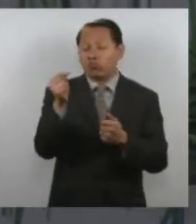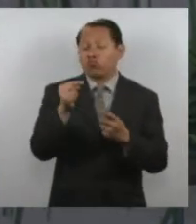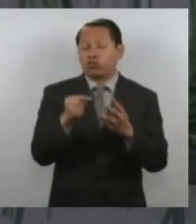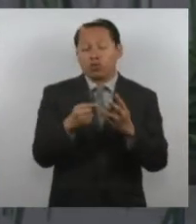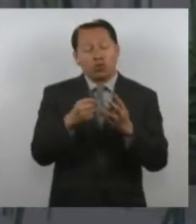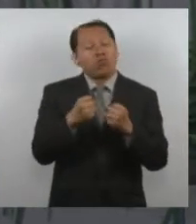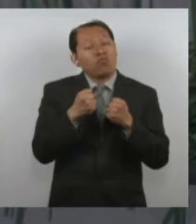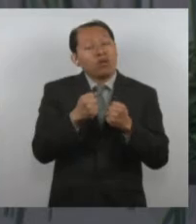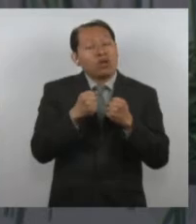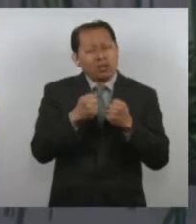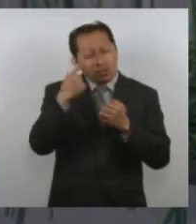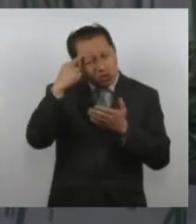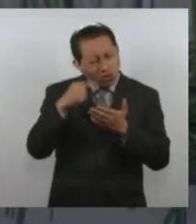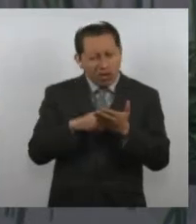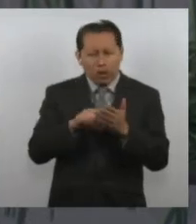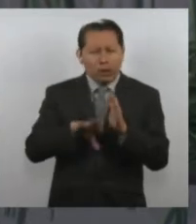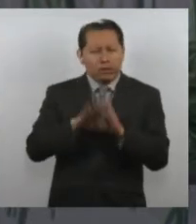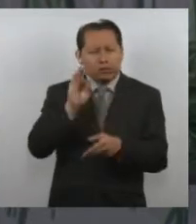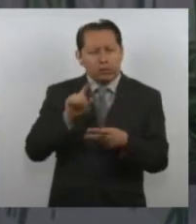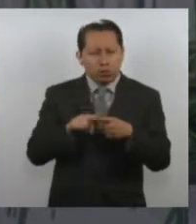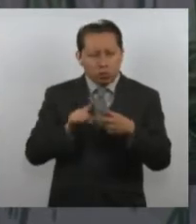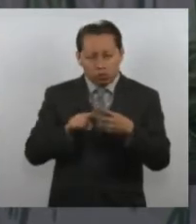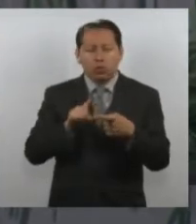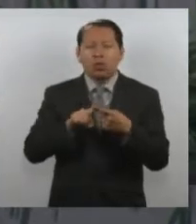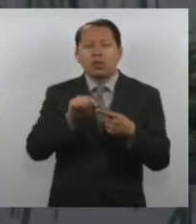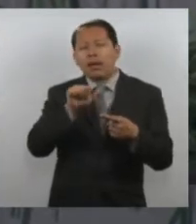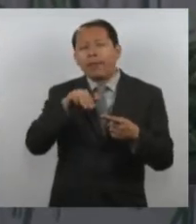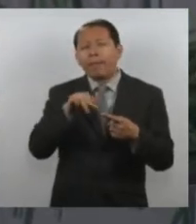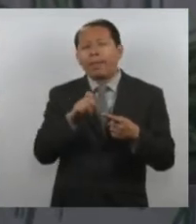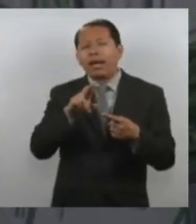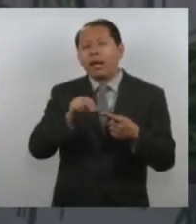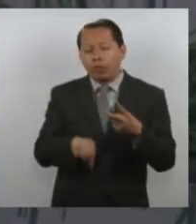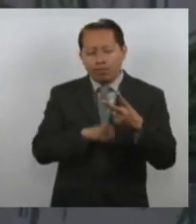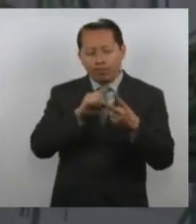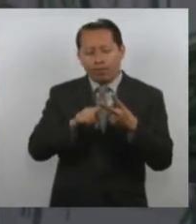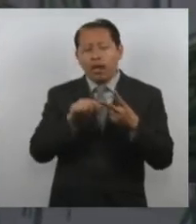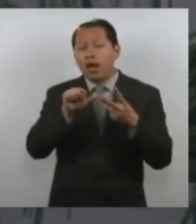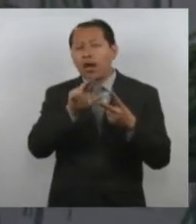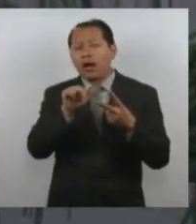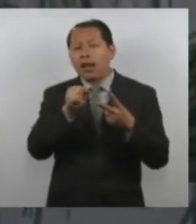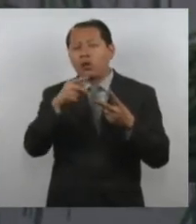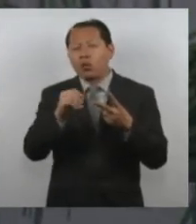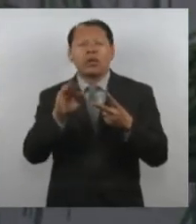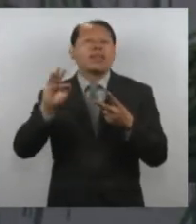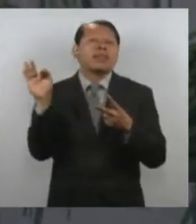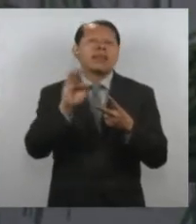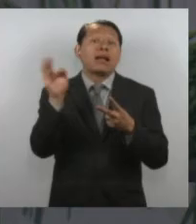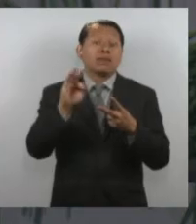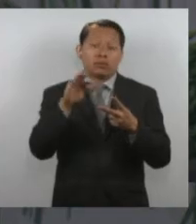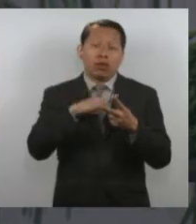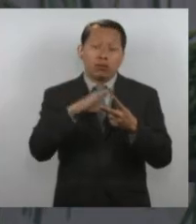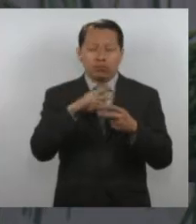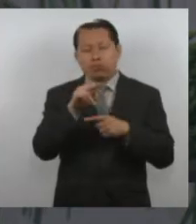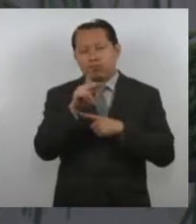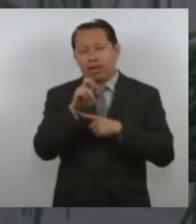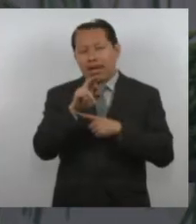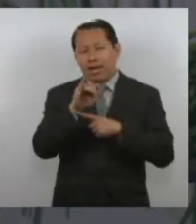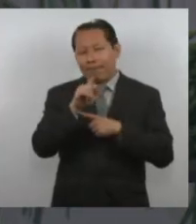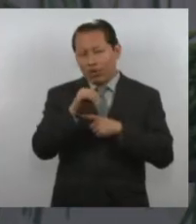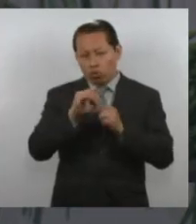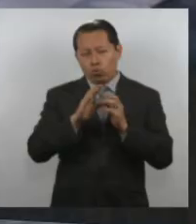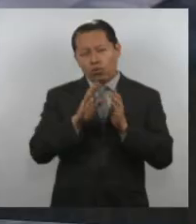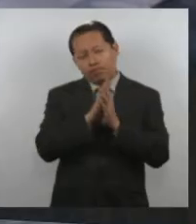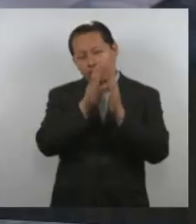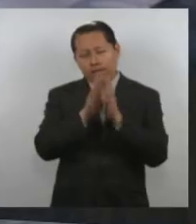va a ser en el amparo y en el arraigo. Incluso pudiéramos hablar de parlamento abierto solo para estos temas, pero sí en este periodo